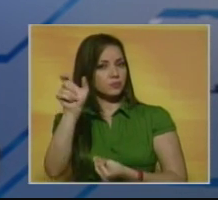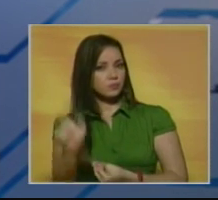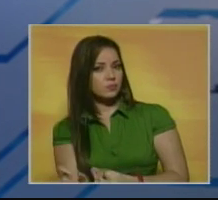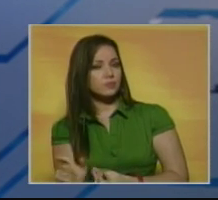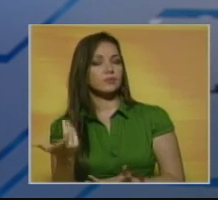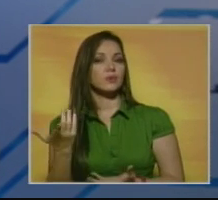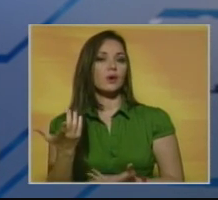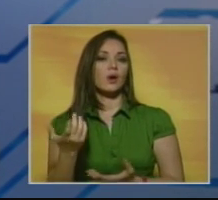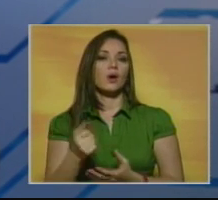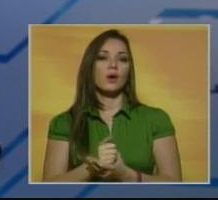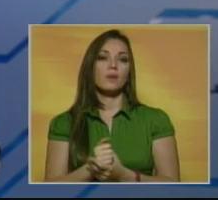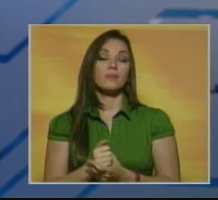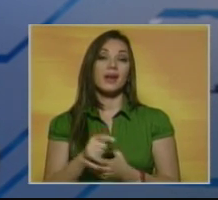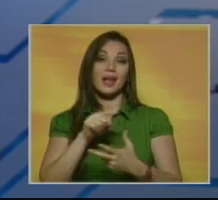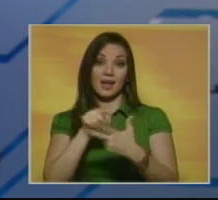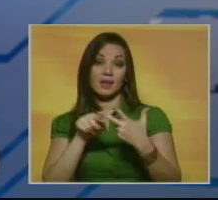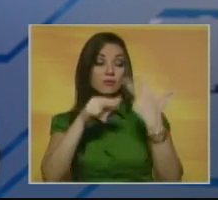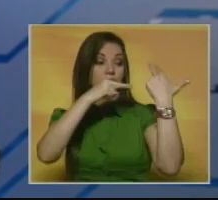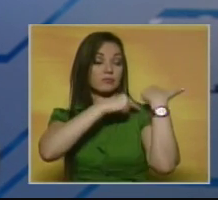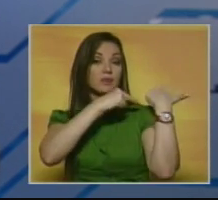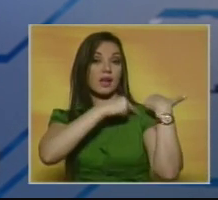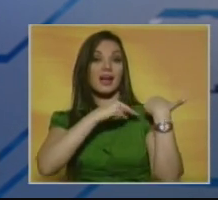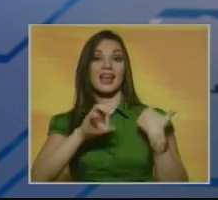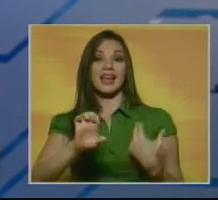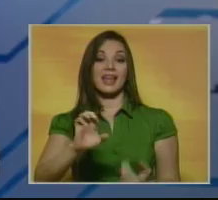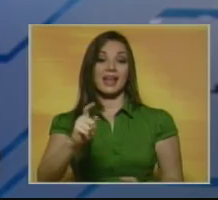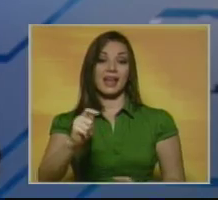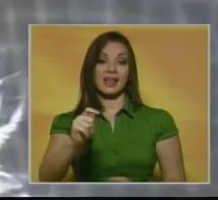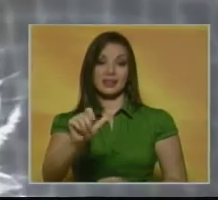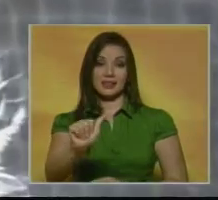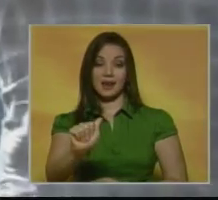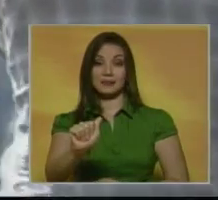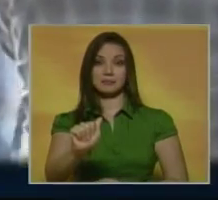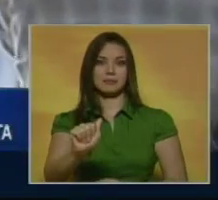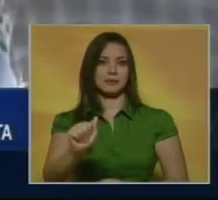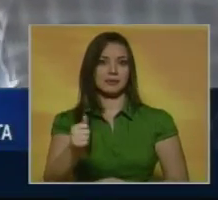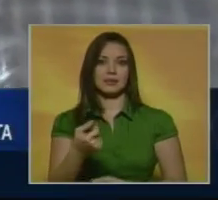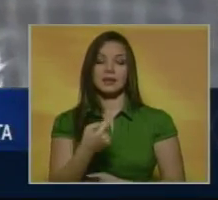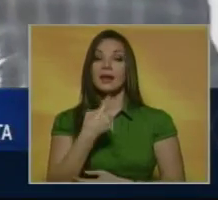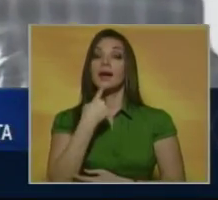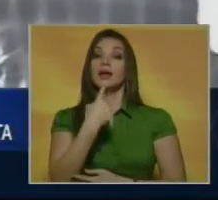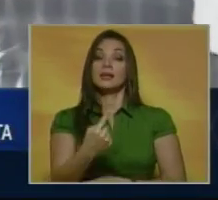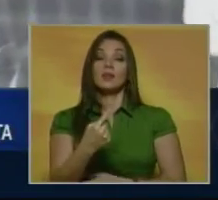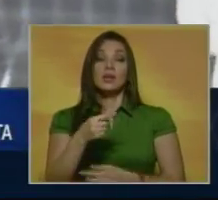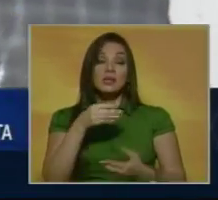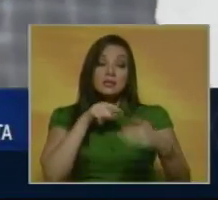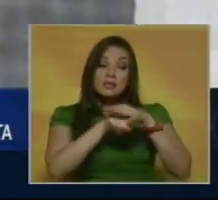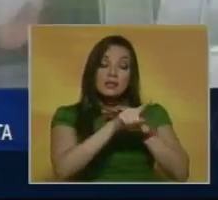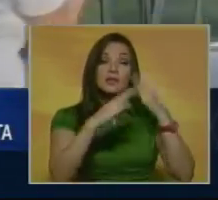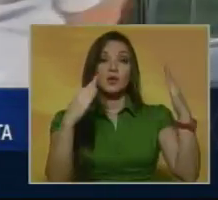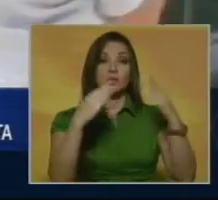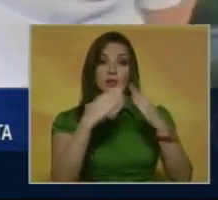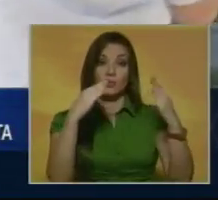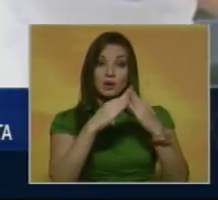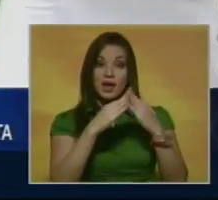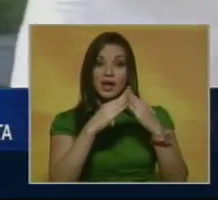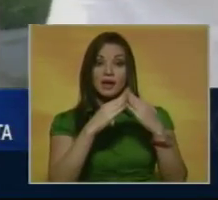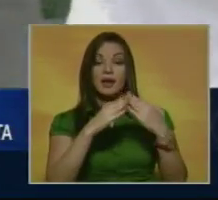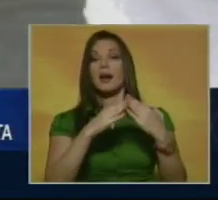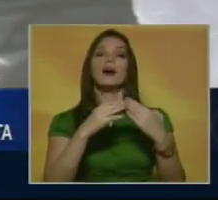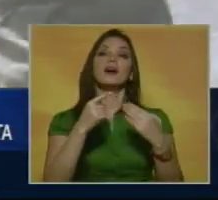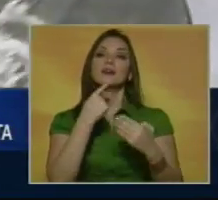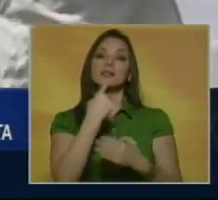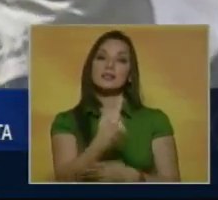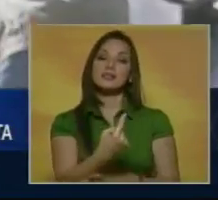Josu Ternera, son los actuales jefes máximos de la ETA. La operación policial fue realizada en una casa rural en el departamento de